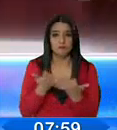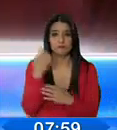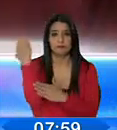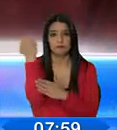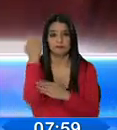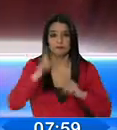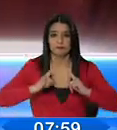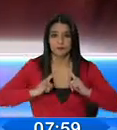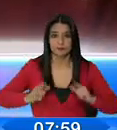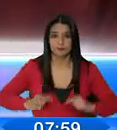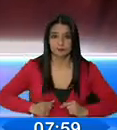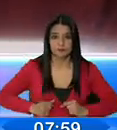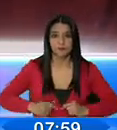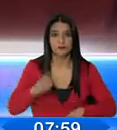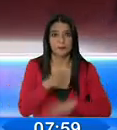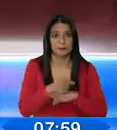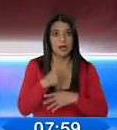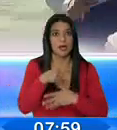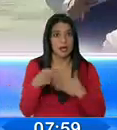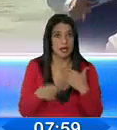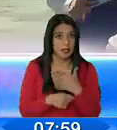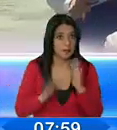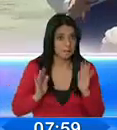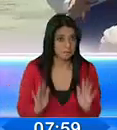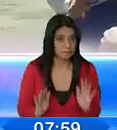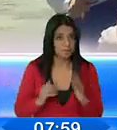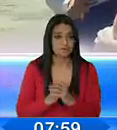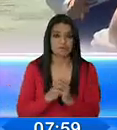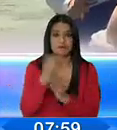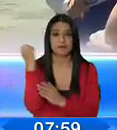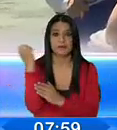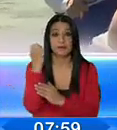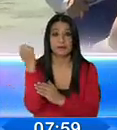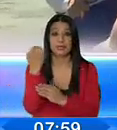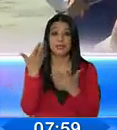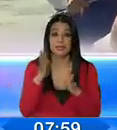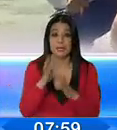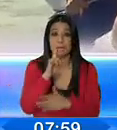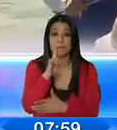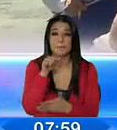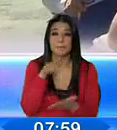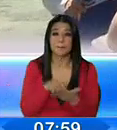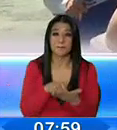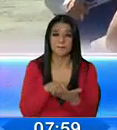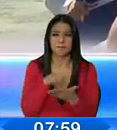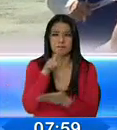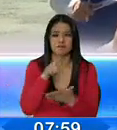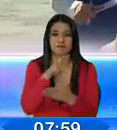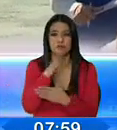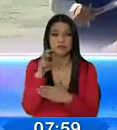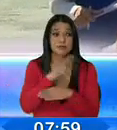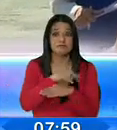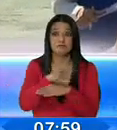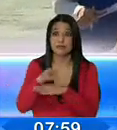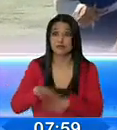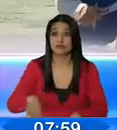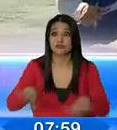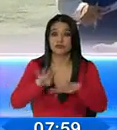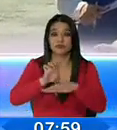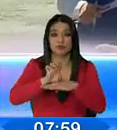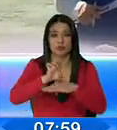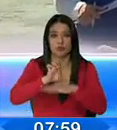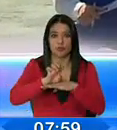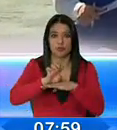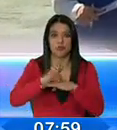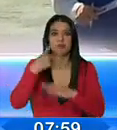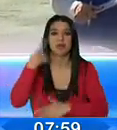se estén acatando las disposiciones. Durante la emergencia hemos realizado casi 1.200 inspecciones a nivel nacional,